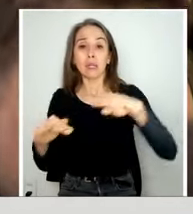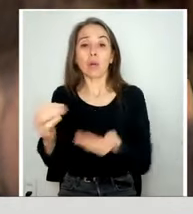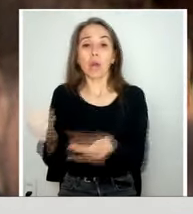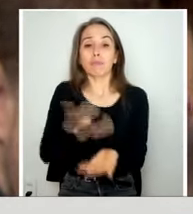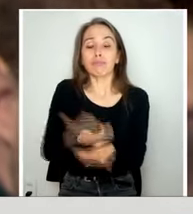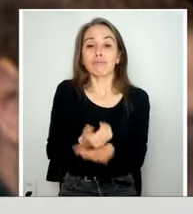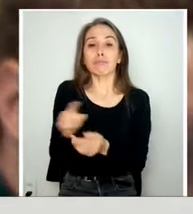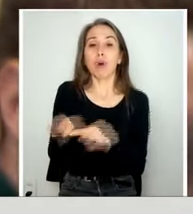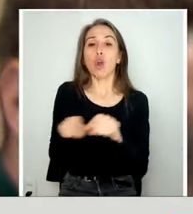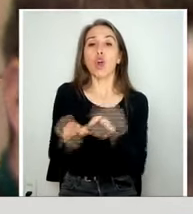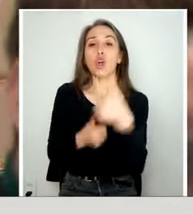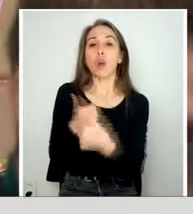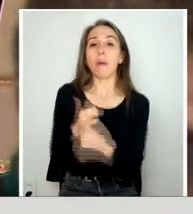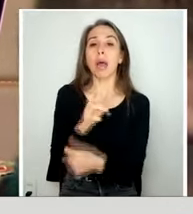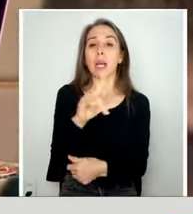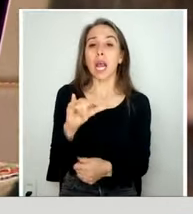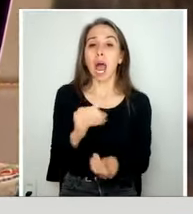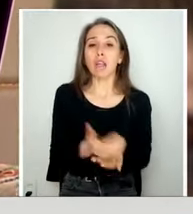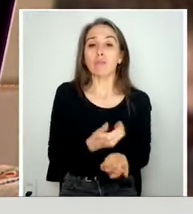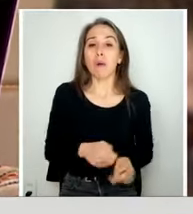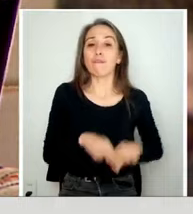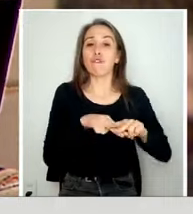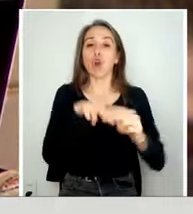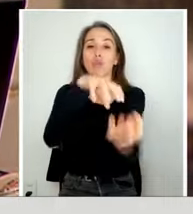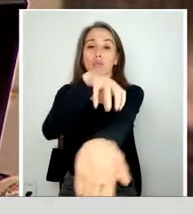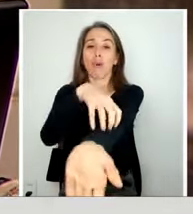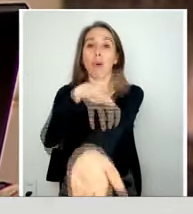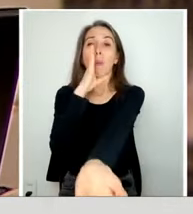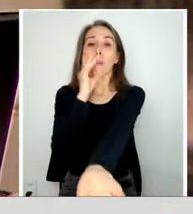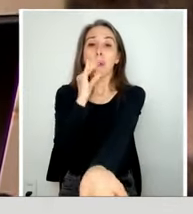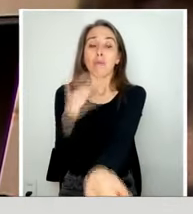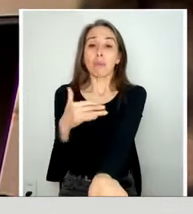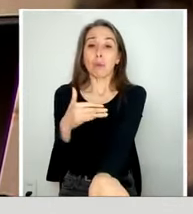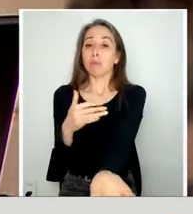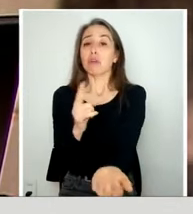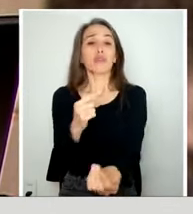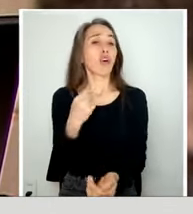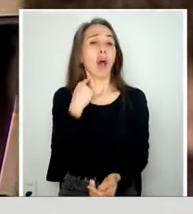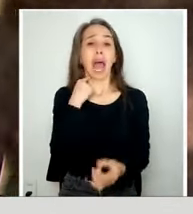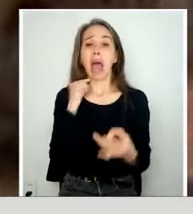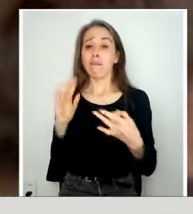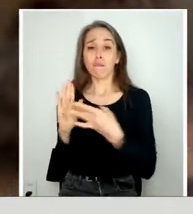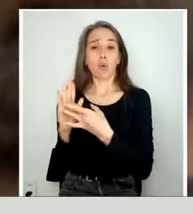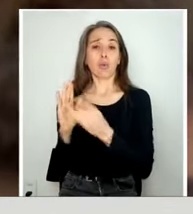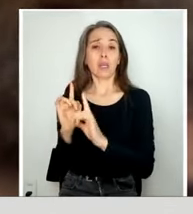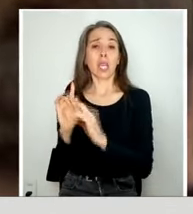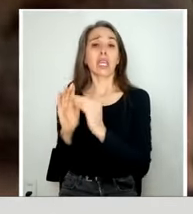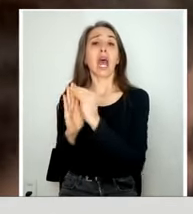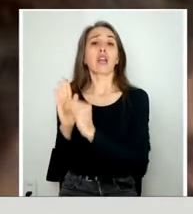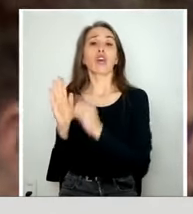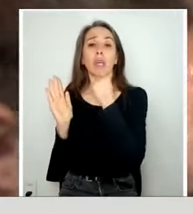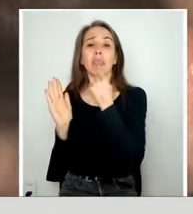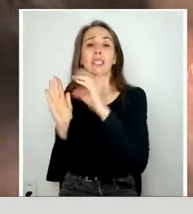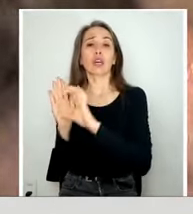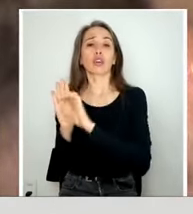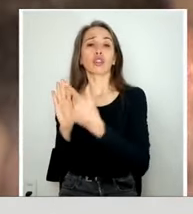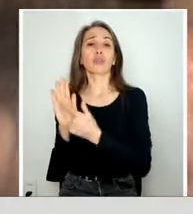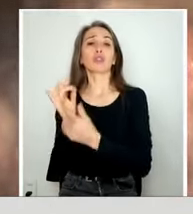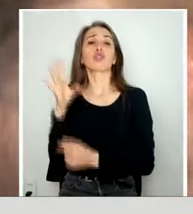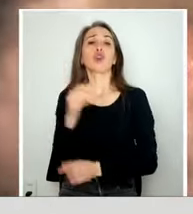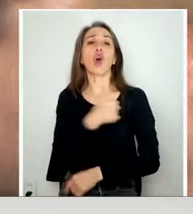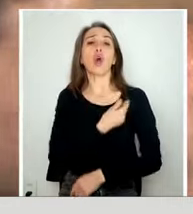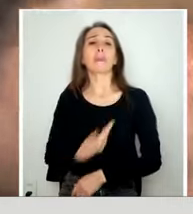la región sin importar esto una afectación a las facultades exclusivas del presidente en este contexto señor presidente